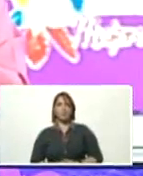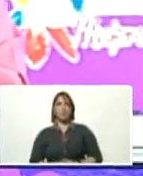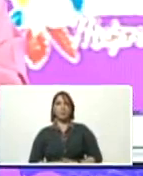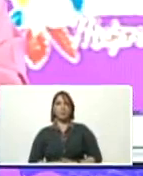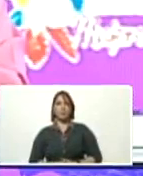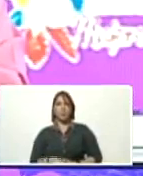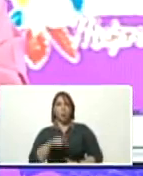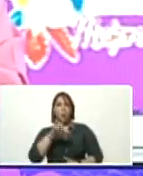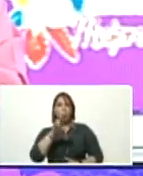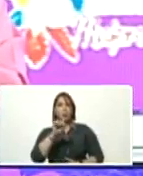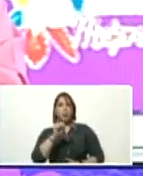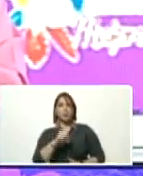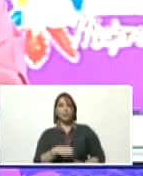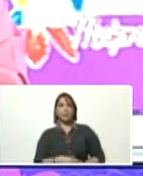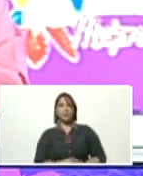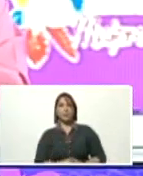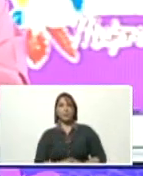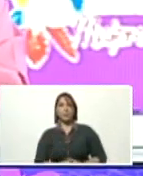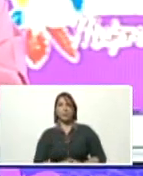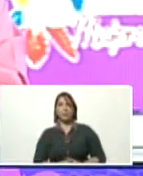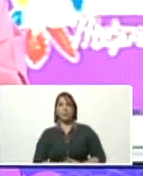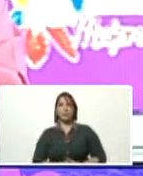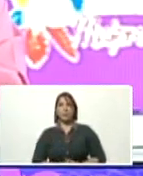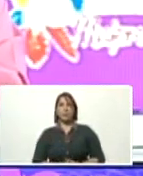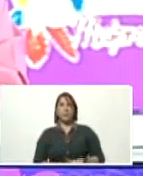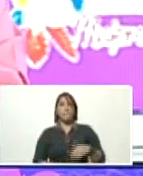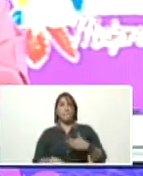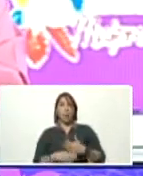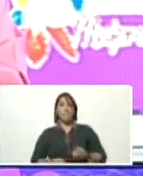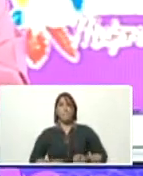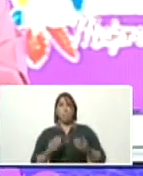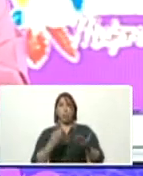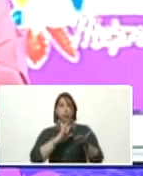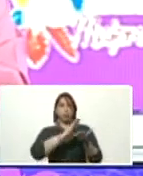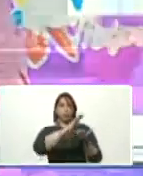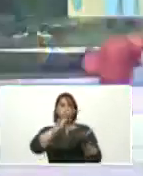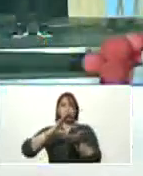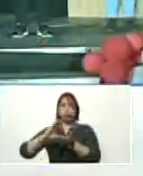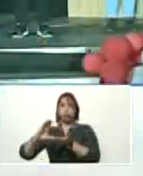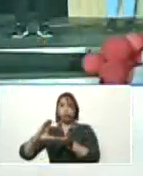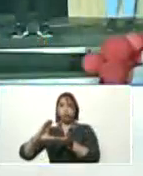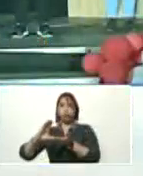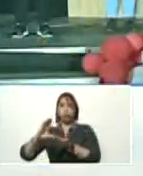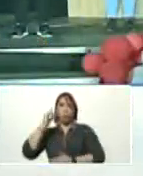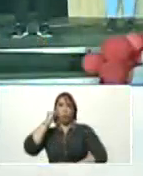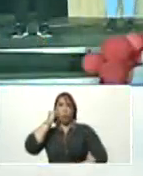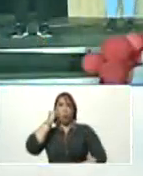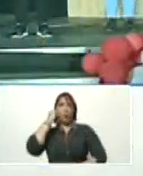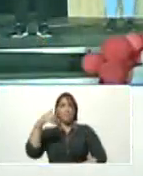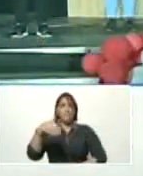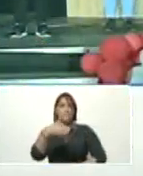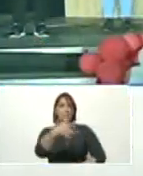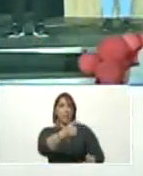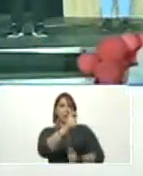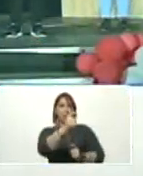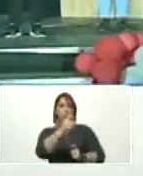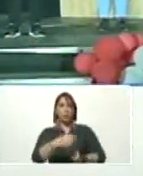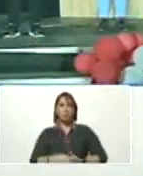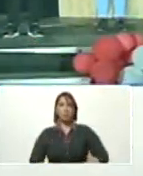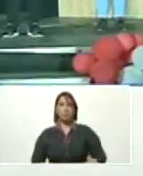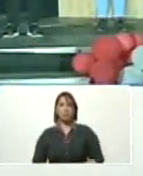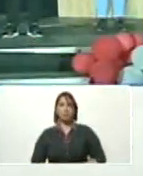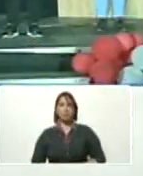Luis José Marcano. Vamos a entregar créditos a mujeres pescadoras